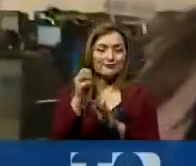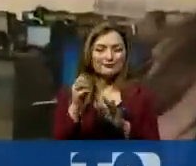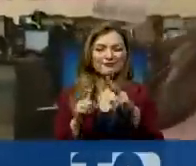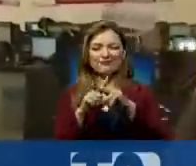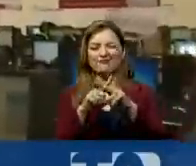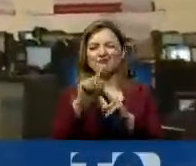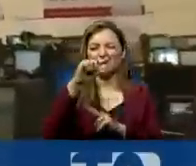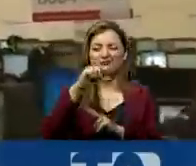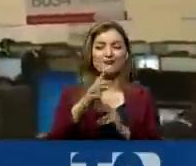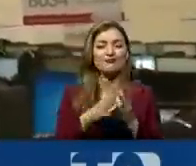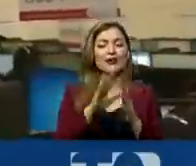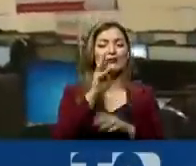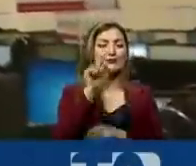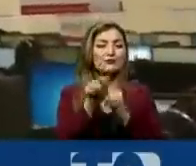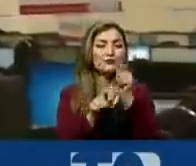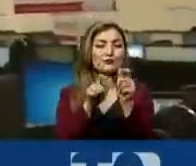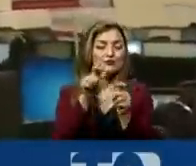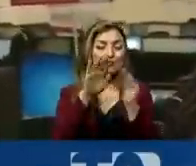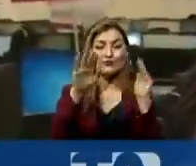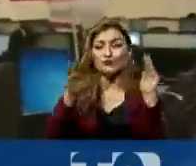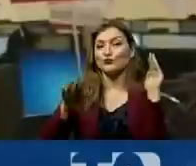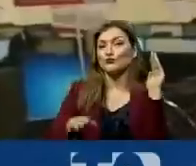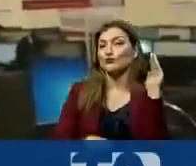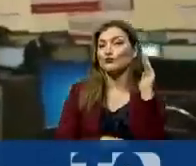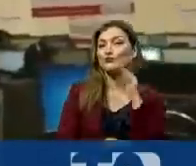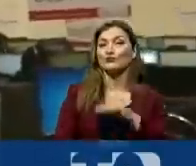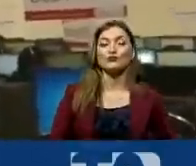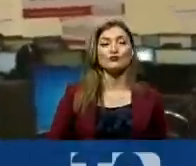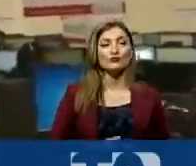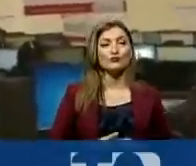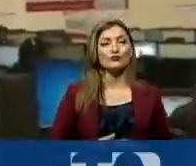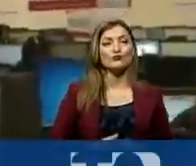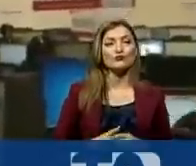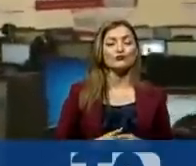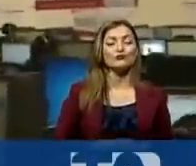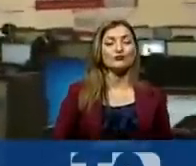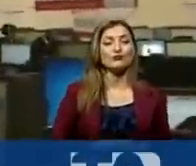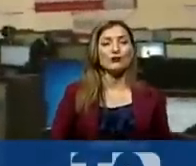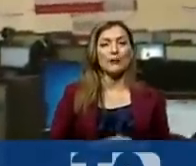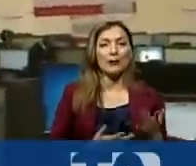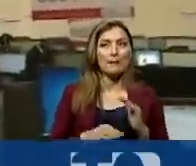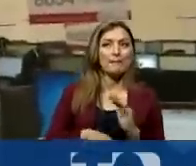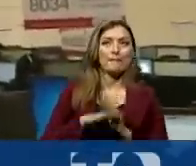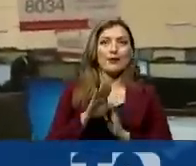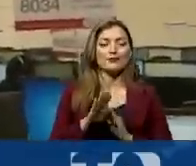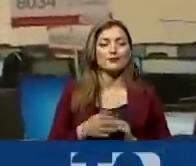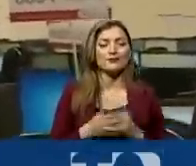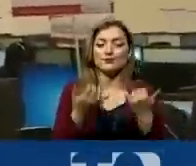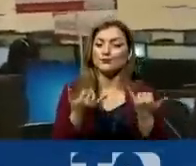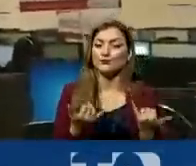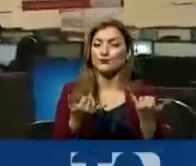pequeños cerca de 6000 personas durante todo el día lo cual era la expectativa mucho mayor hoy tuvimos